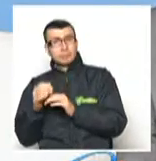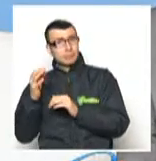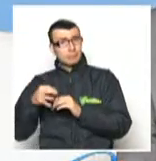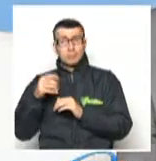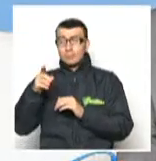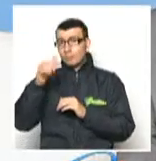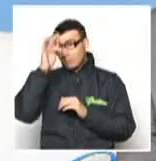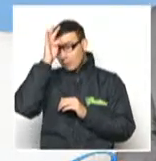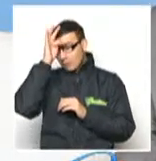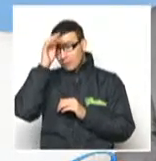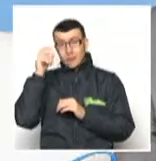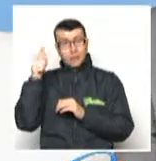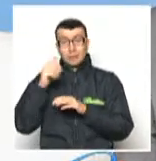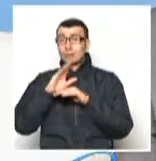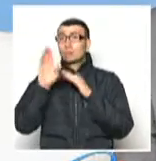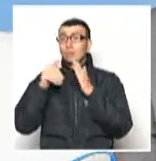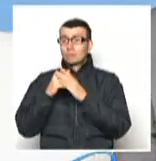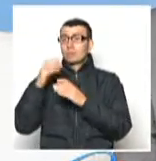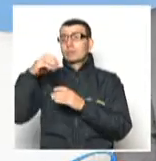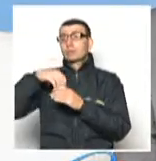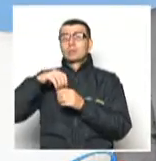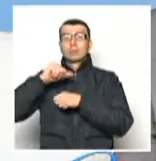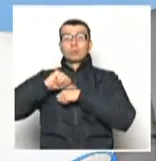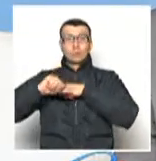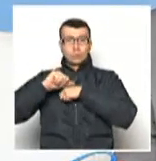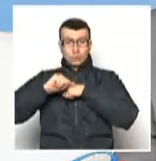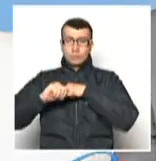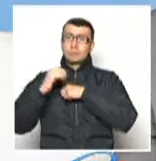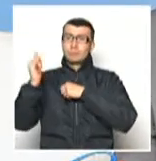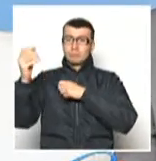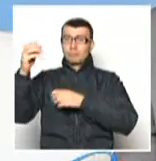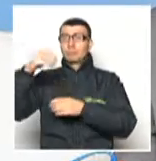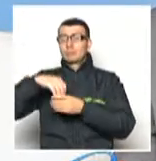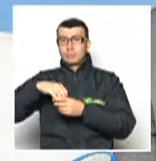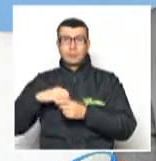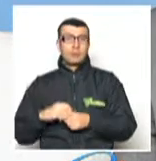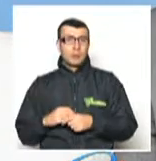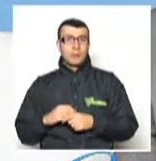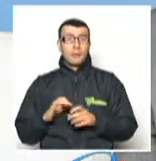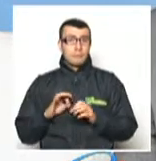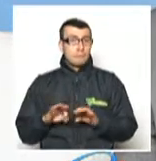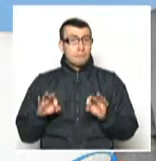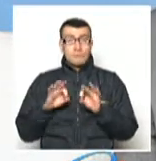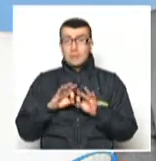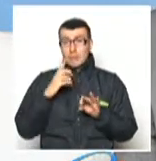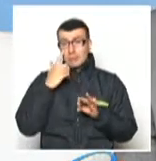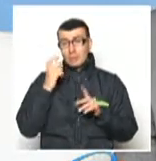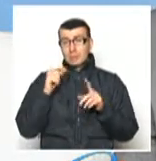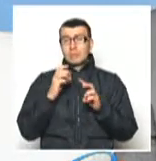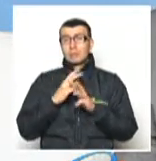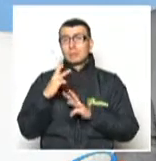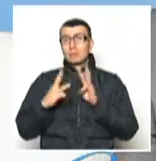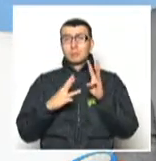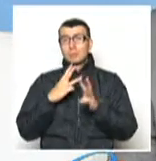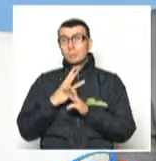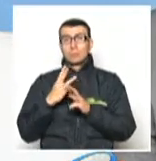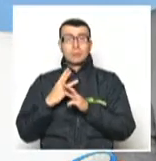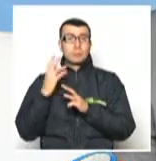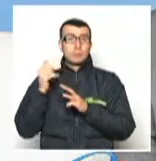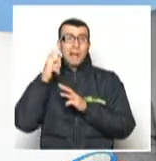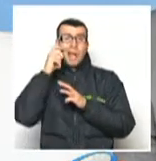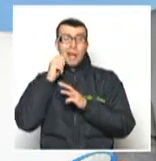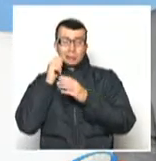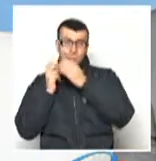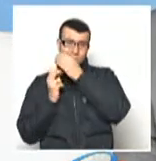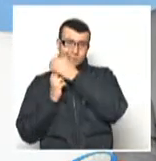hay un cirujano maxilofacial. Estos son los motivos de consulta más importantes. Y en el mundo entero, los implantes dentales son